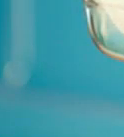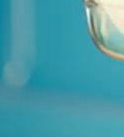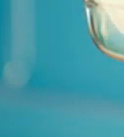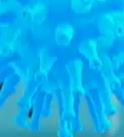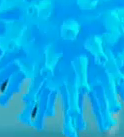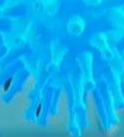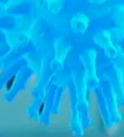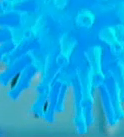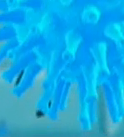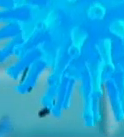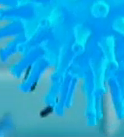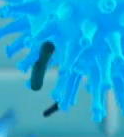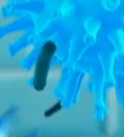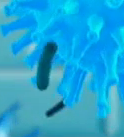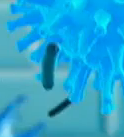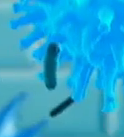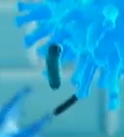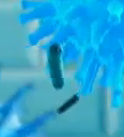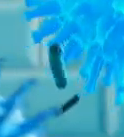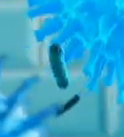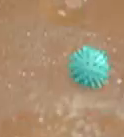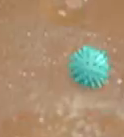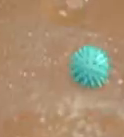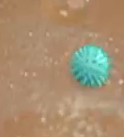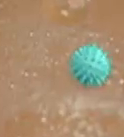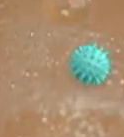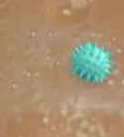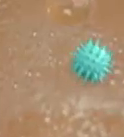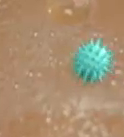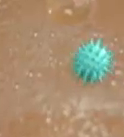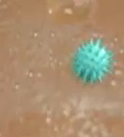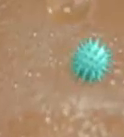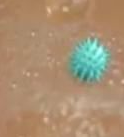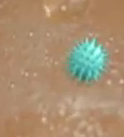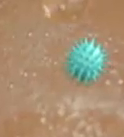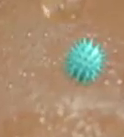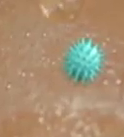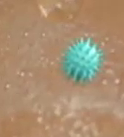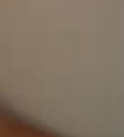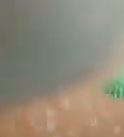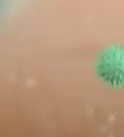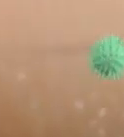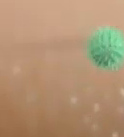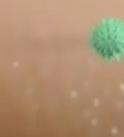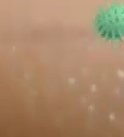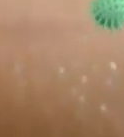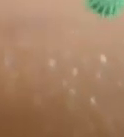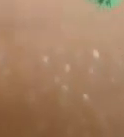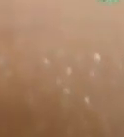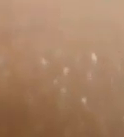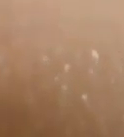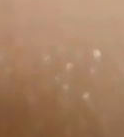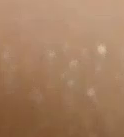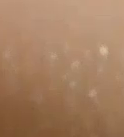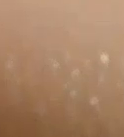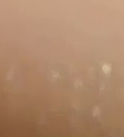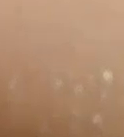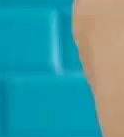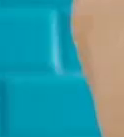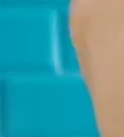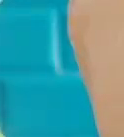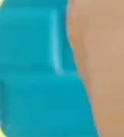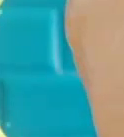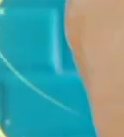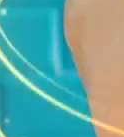esenciales brinda una protección superior para la piel, porque lavar tus manos y cuerpo con agua y jabón previene el virus causante del